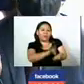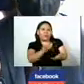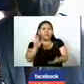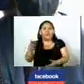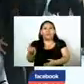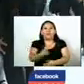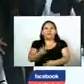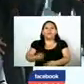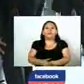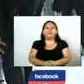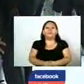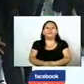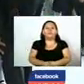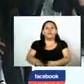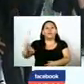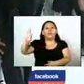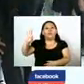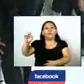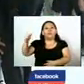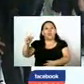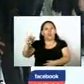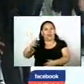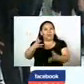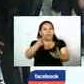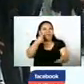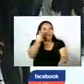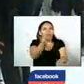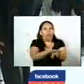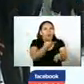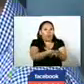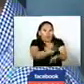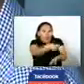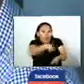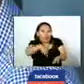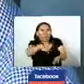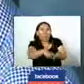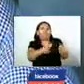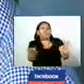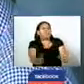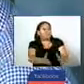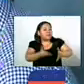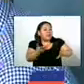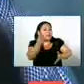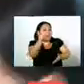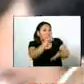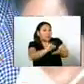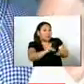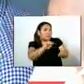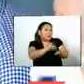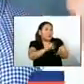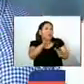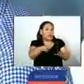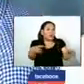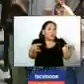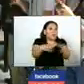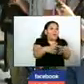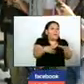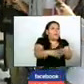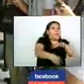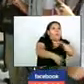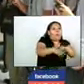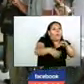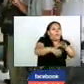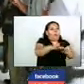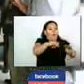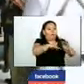imputados la fiscalía busca comprobar cómo estas personas habrían participado en una supuesta red de corrupción al interior